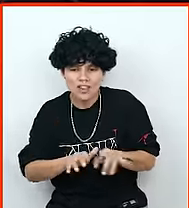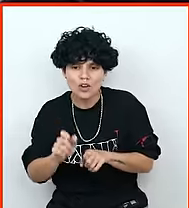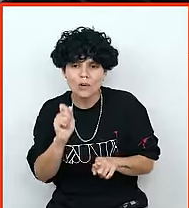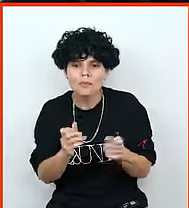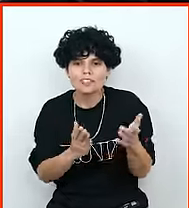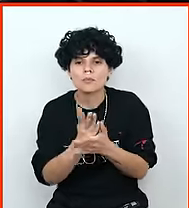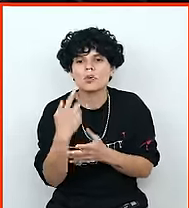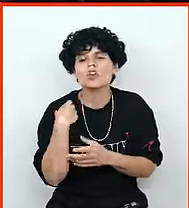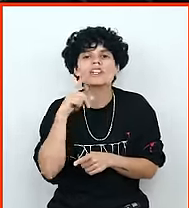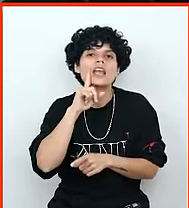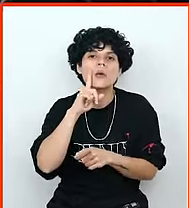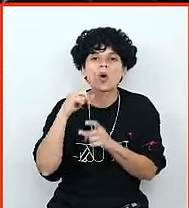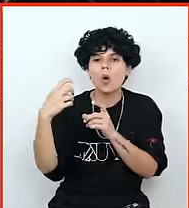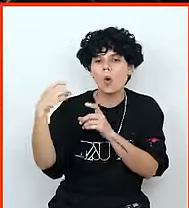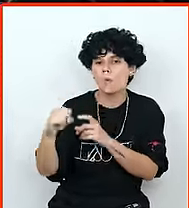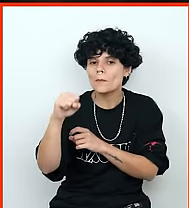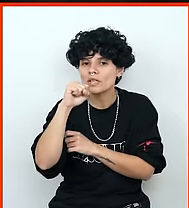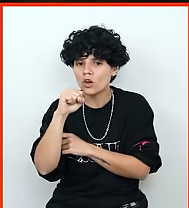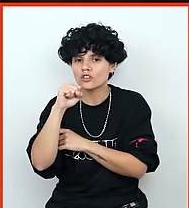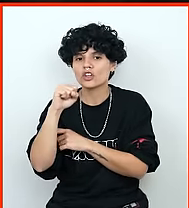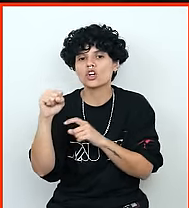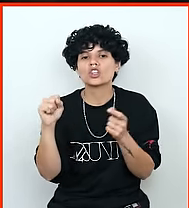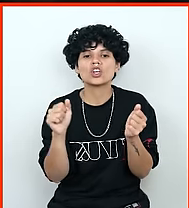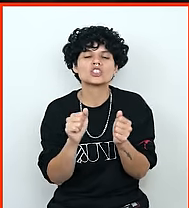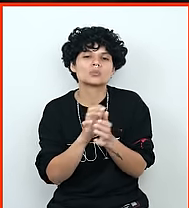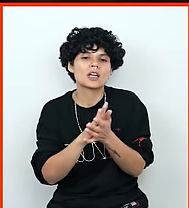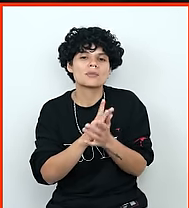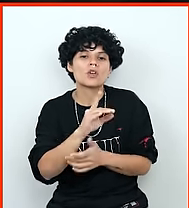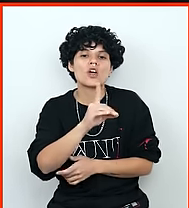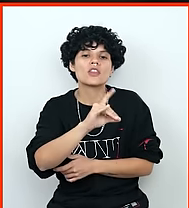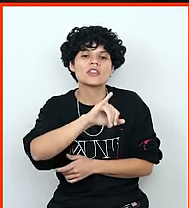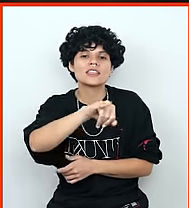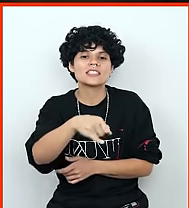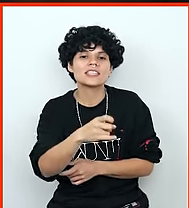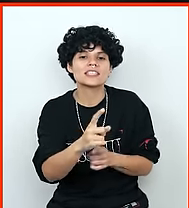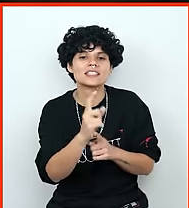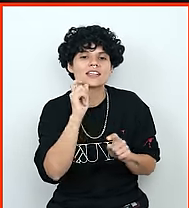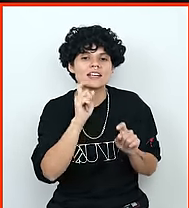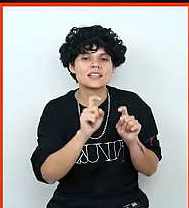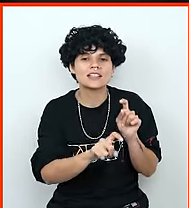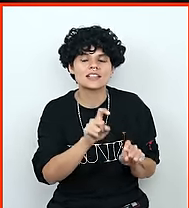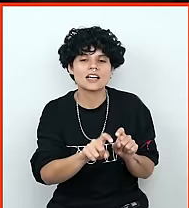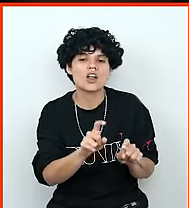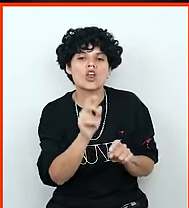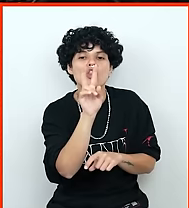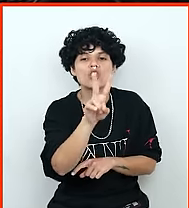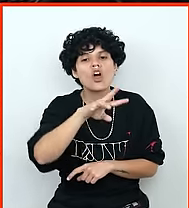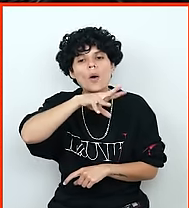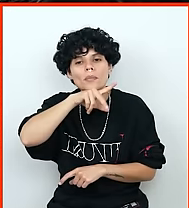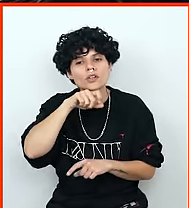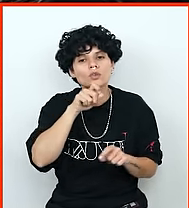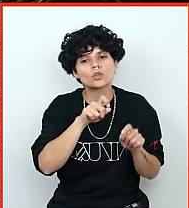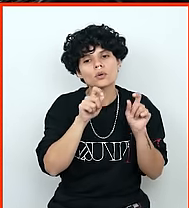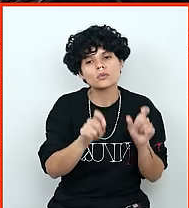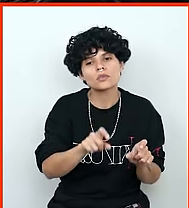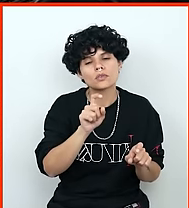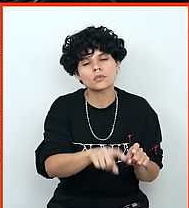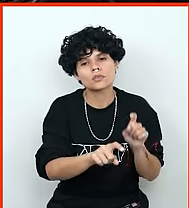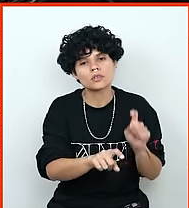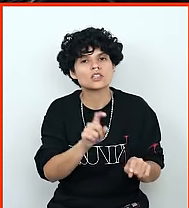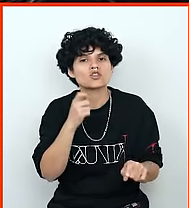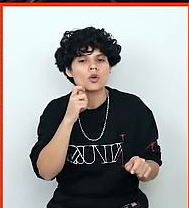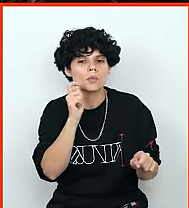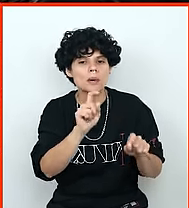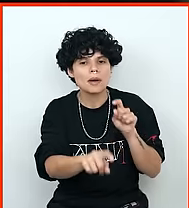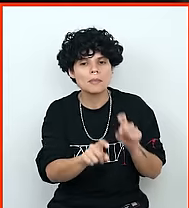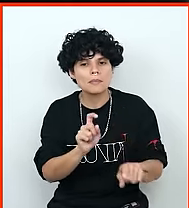empecé a hacer mis primeras pistas porque tenía un micrófono como ambiental. Pescaba el cassette de, no sé, de los VGs de mi tío, lo rebobinaba, le ponía los scotch y empezaba a grabar dos minutos de puro